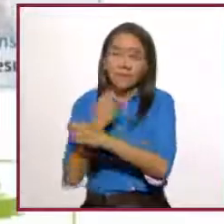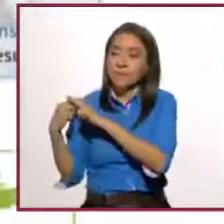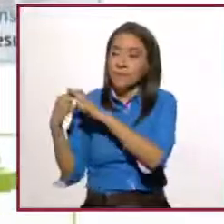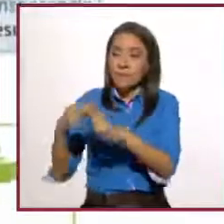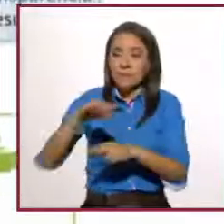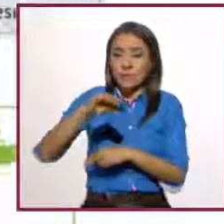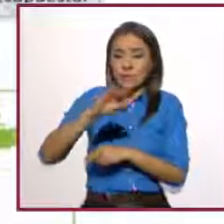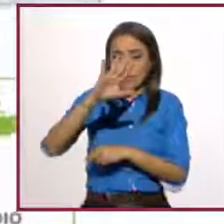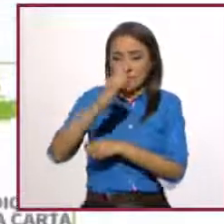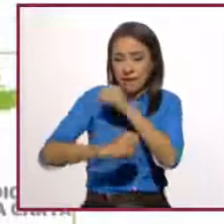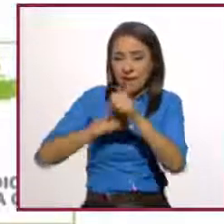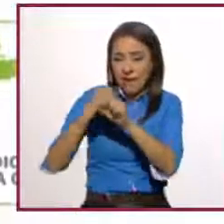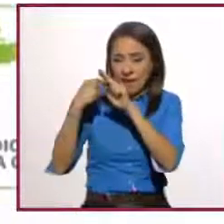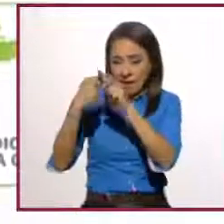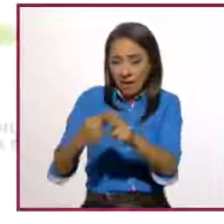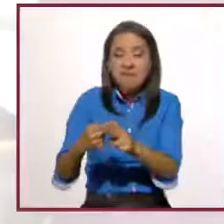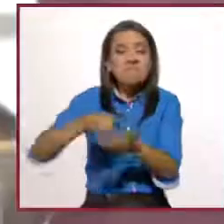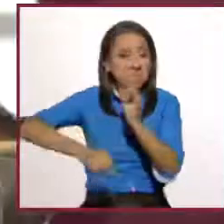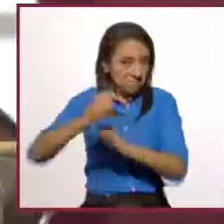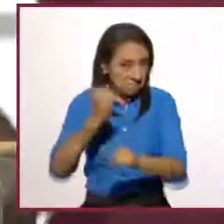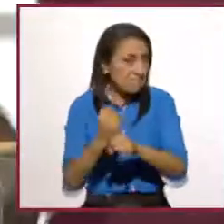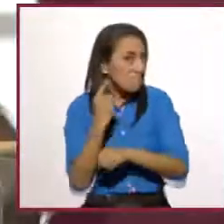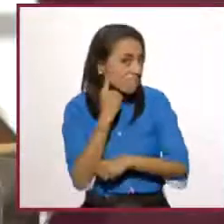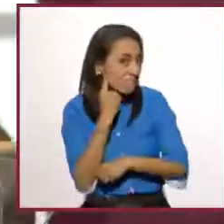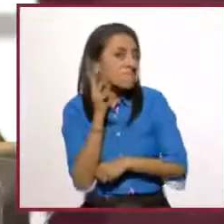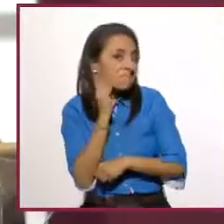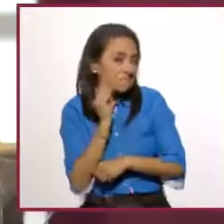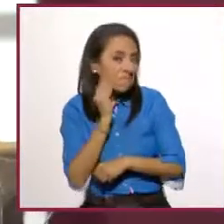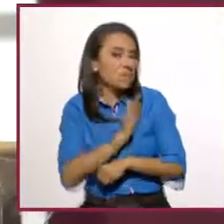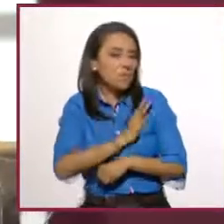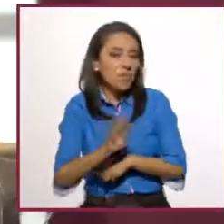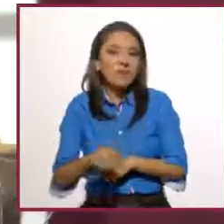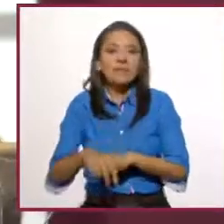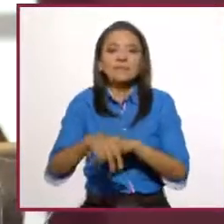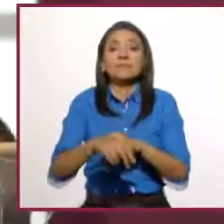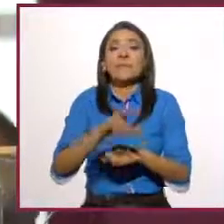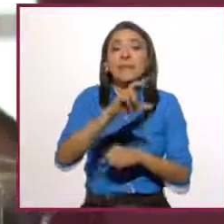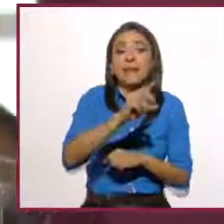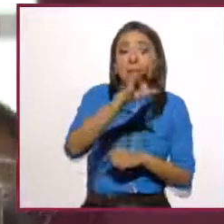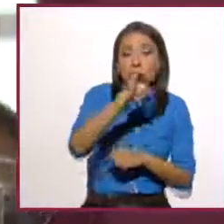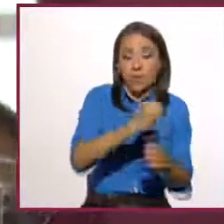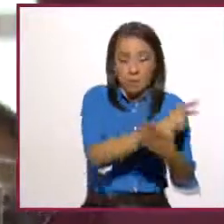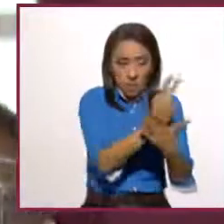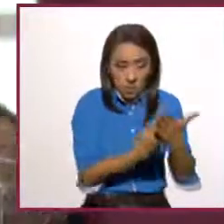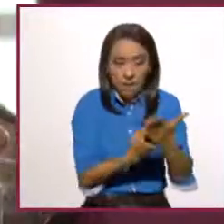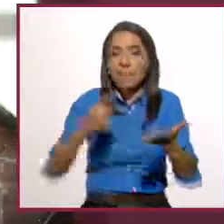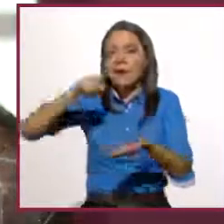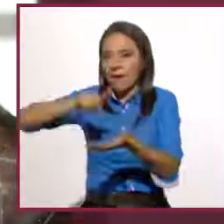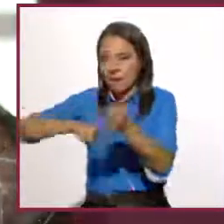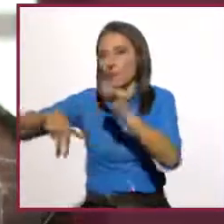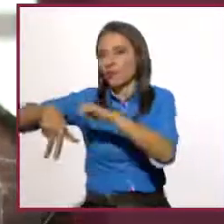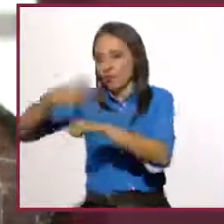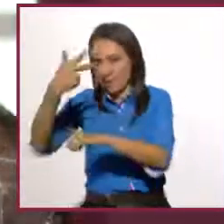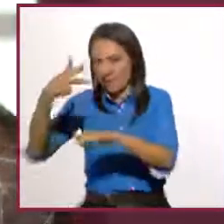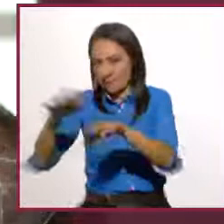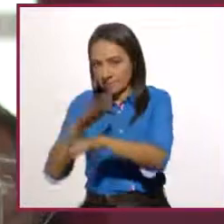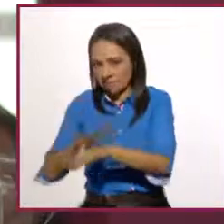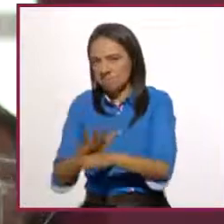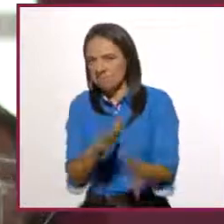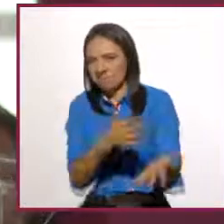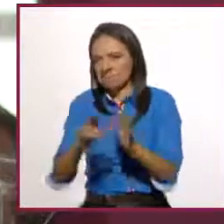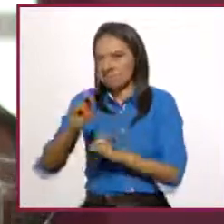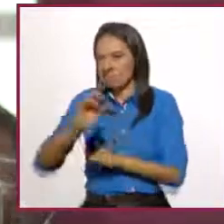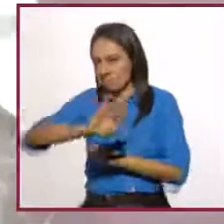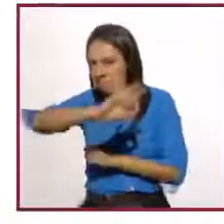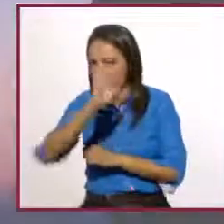aire y que también suena por internet. Son 13 programas de 39, es decir, prácticamente el 30% de la